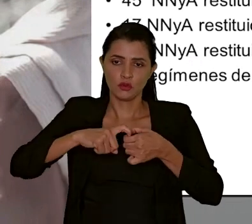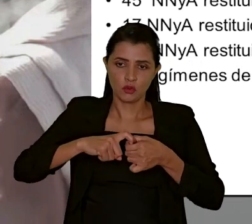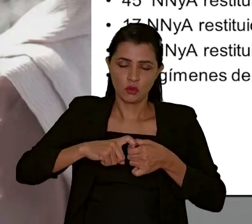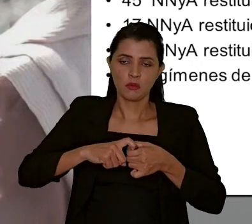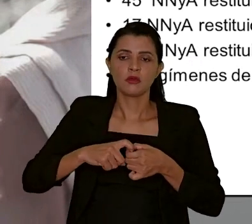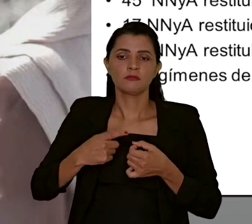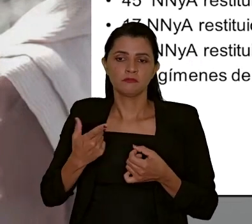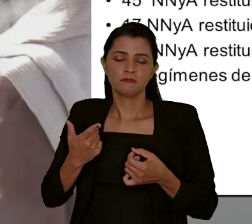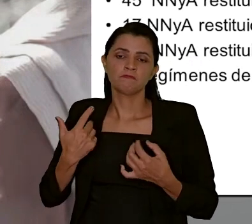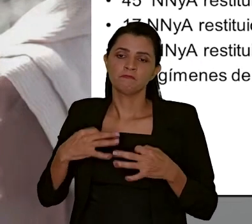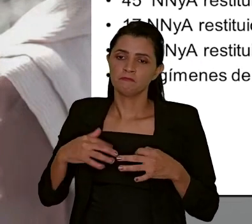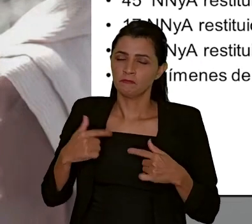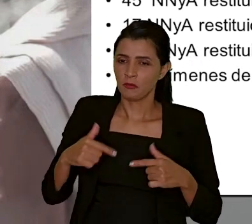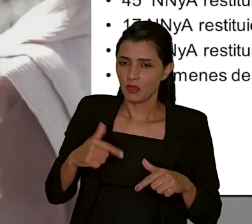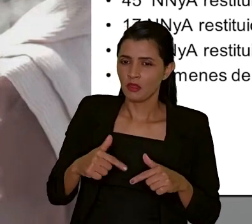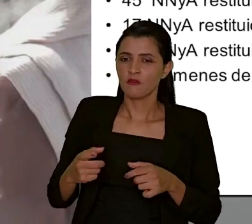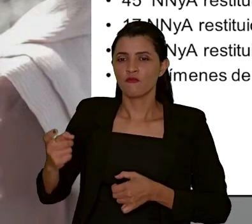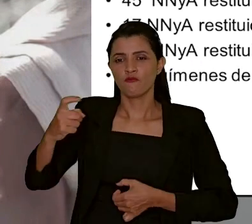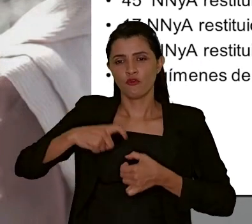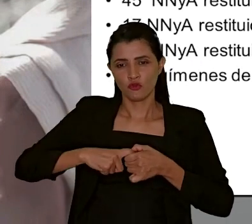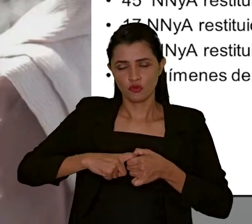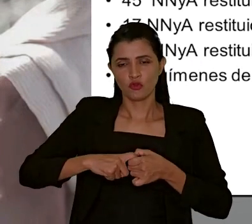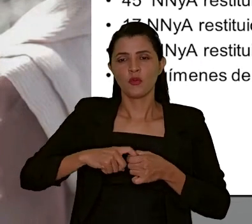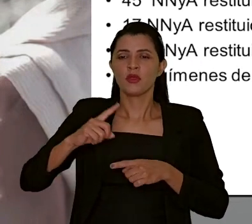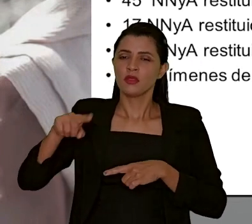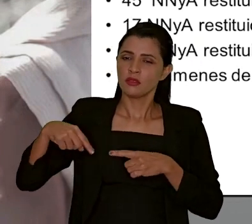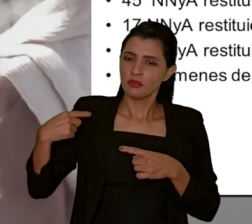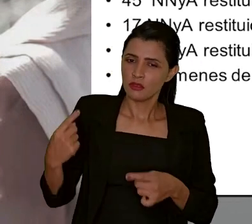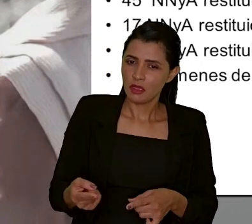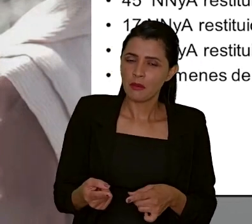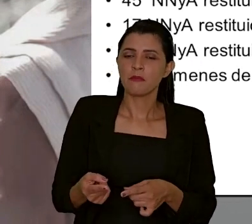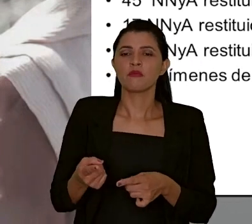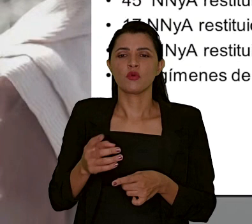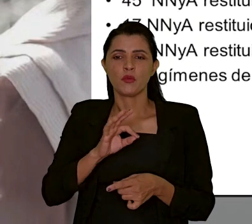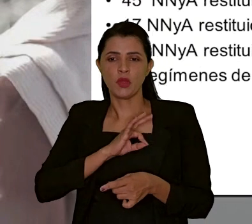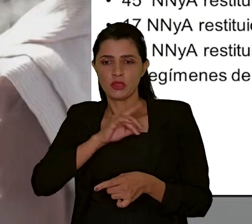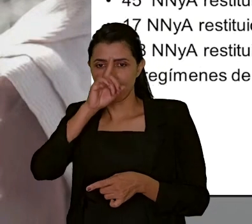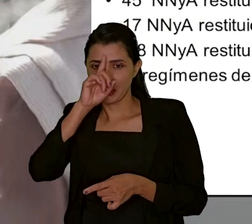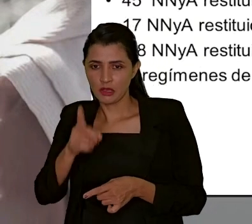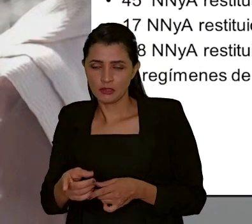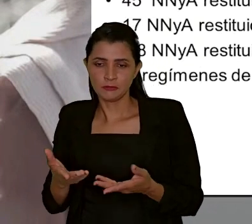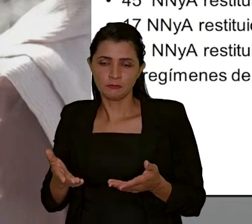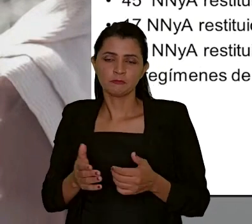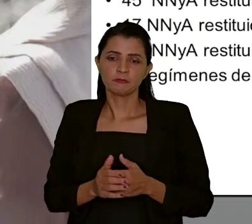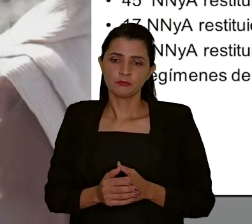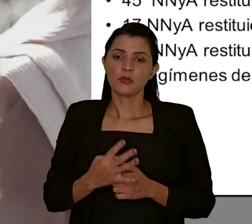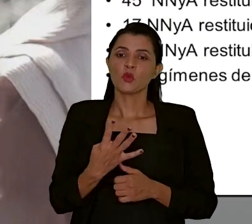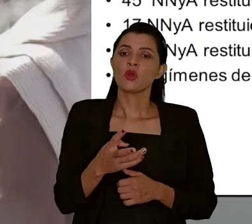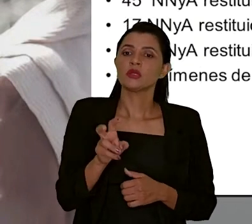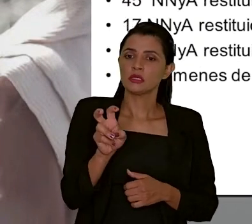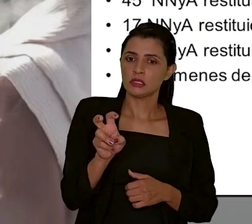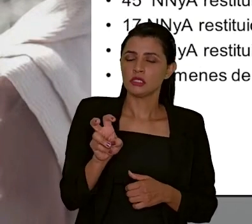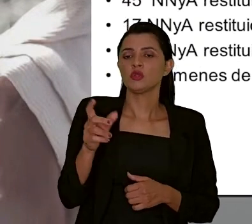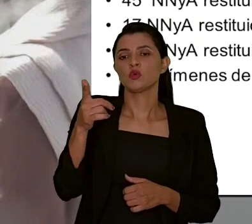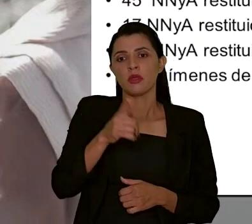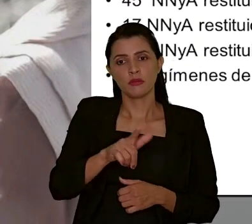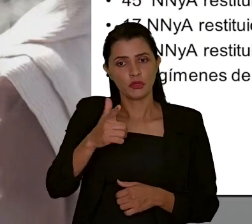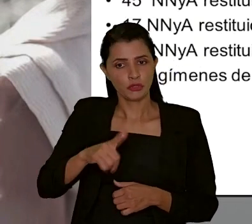o sea, retornos que pueden ser administrativos o judiciales. Ahora, 45